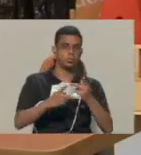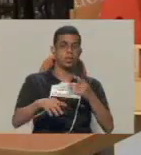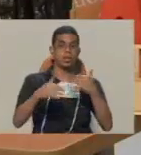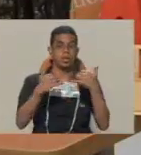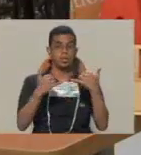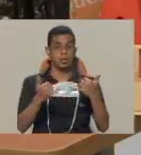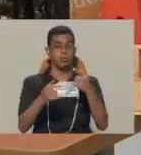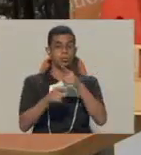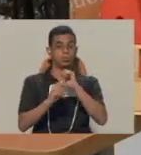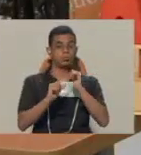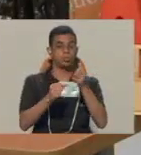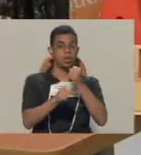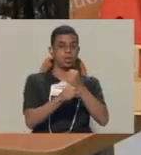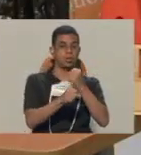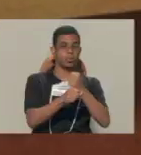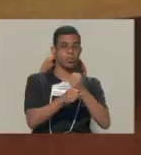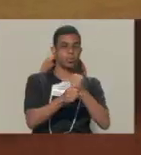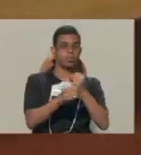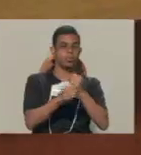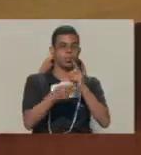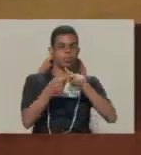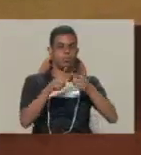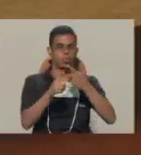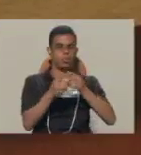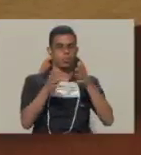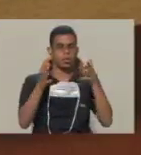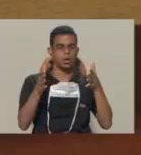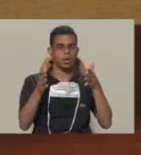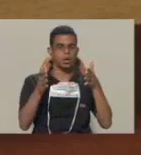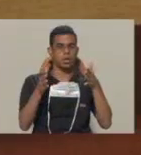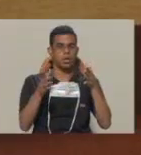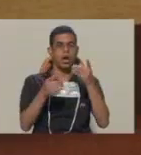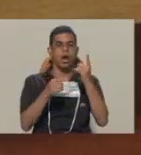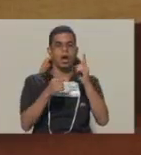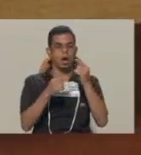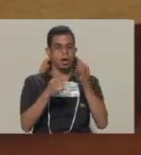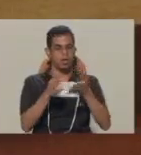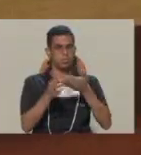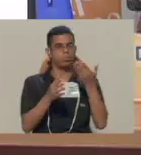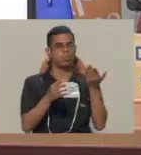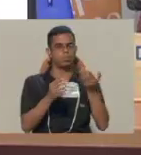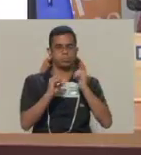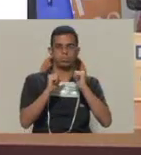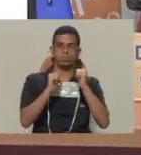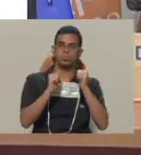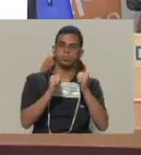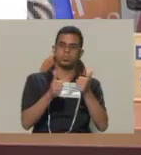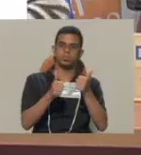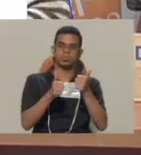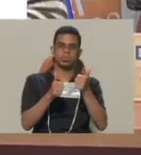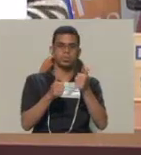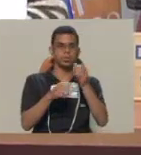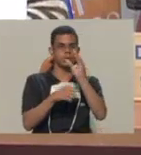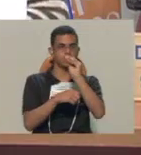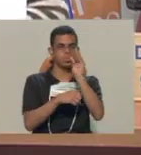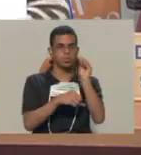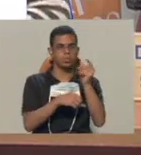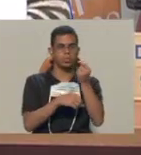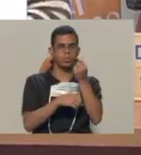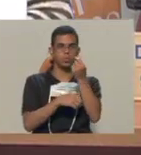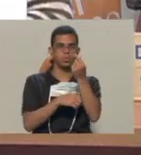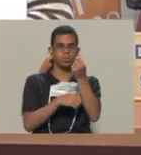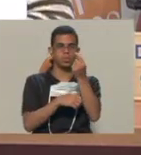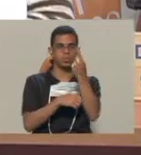luego de que ellos ya trabajan con materiales grandes, los vamos a llevar a trabajar con materiales finos. Vamos a agilizar lo que es